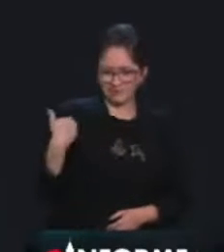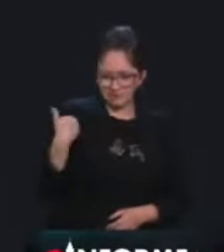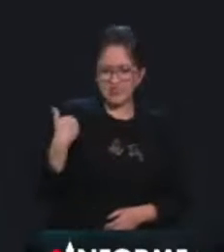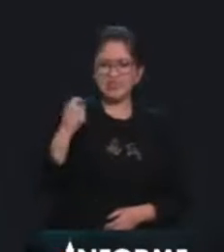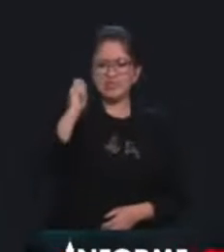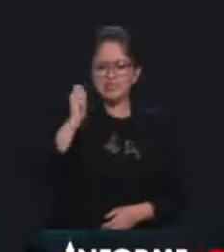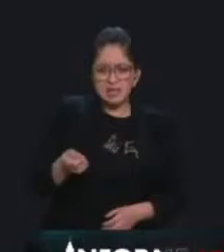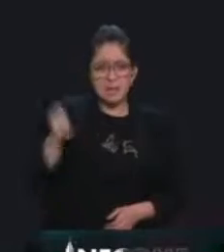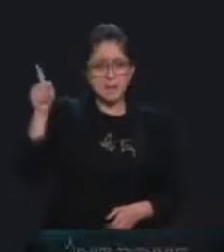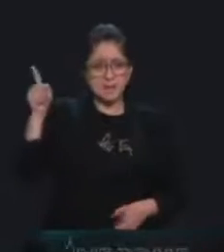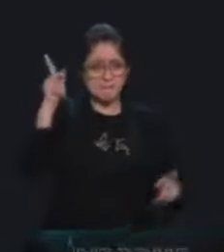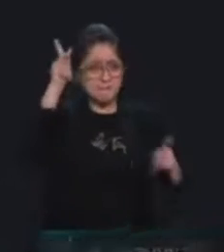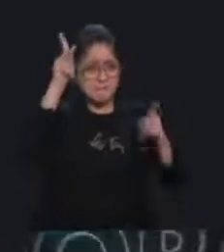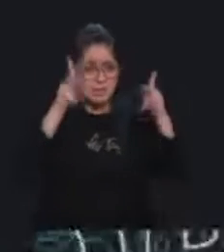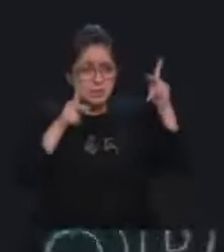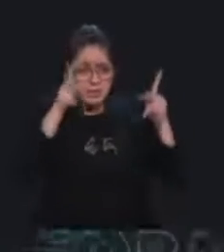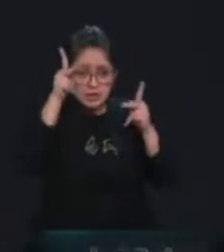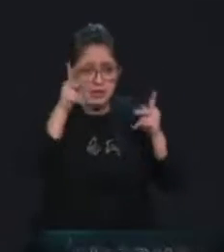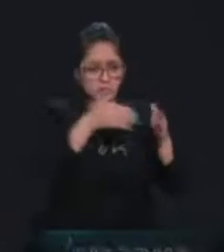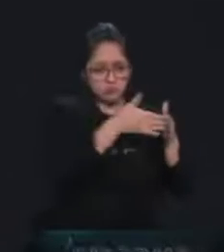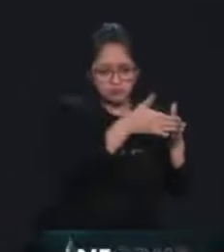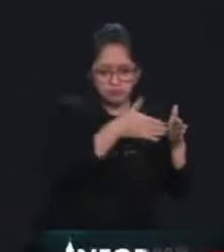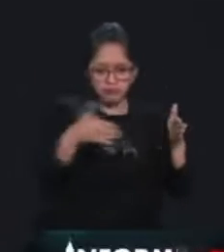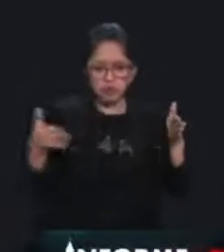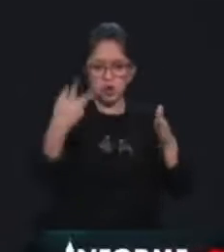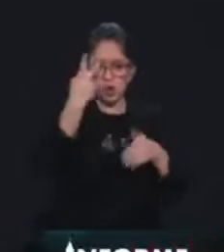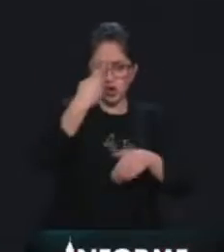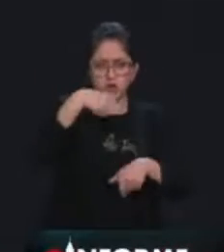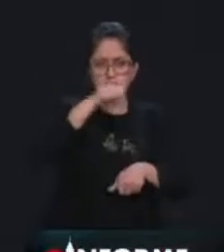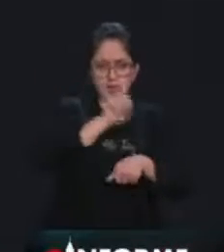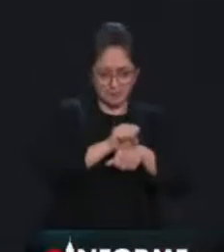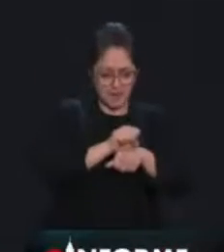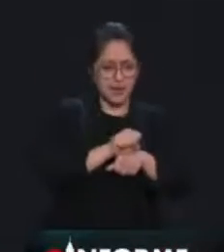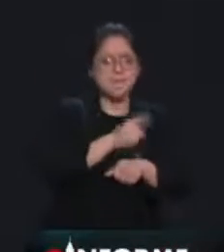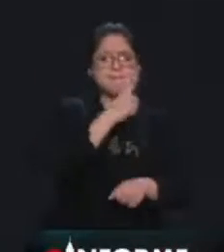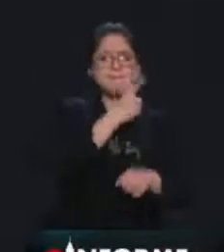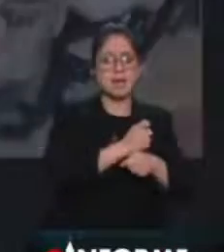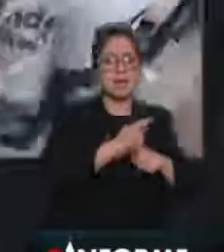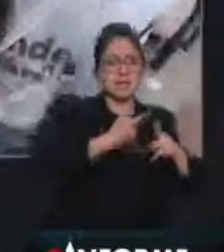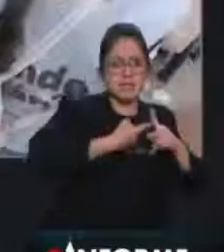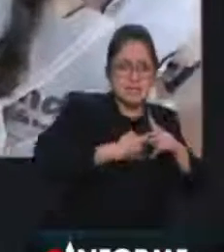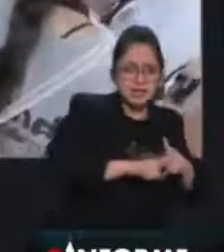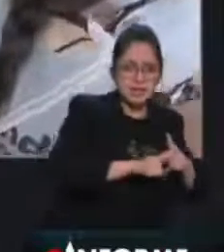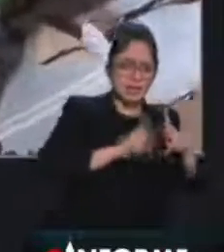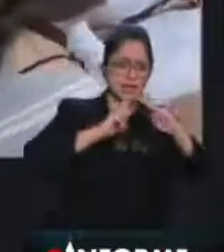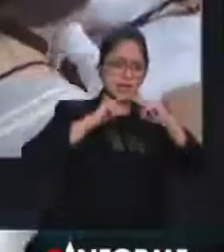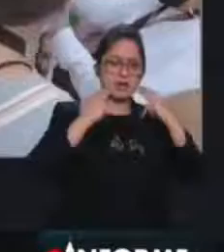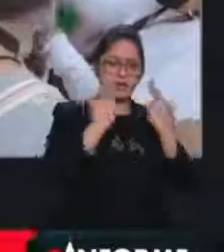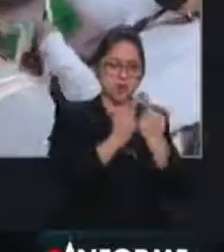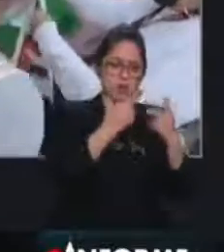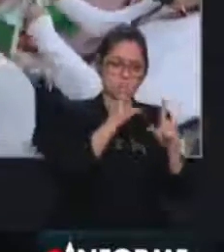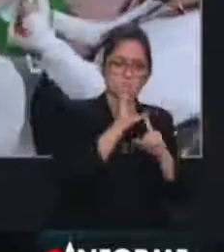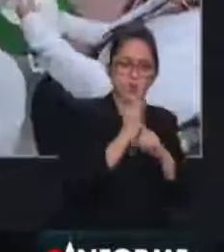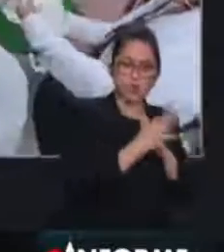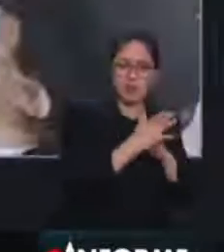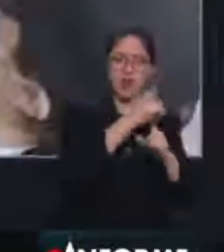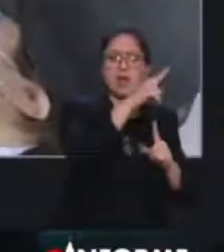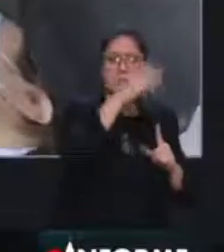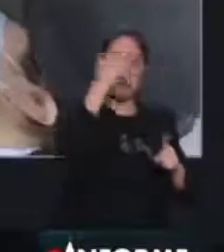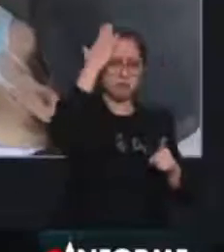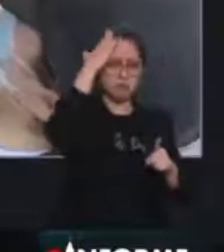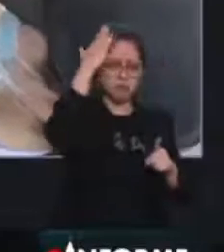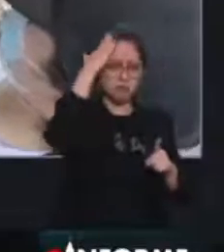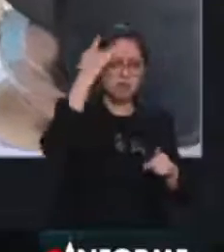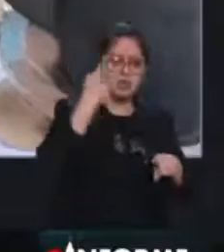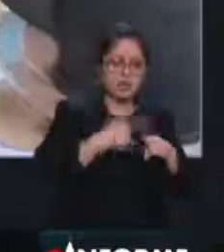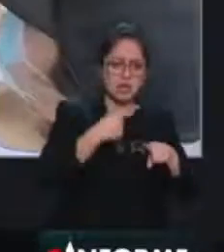va a tener una durabilidad de 2 semanas. Comenzamos con las reuniones con el comité por parte de las autoridades del Gobierno